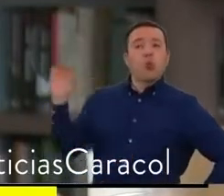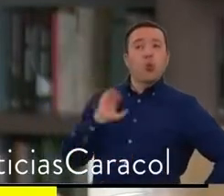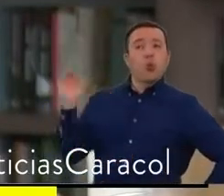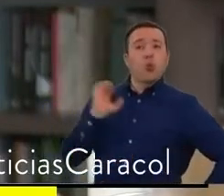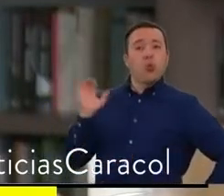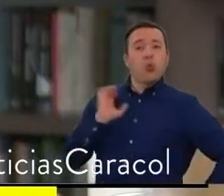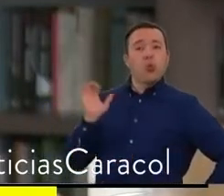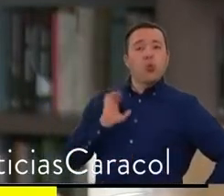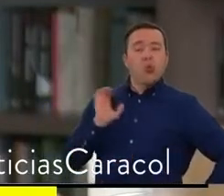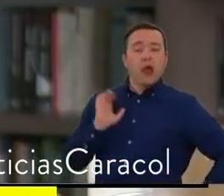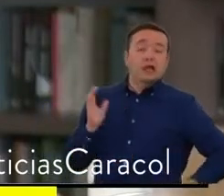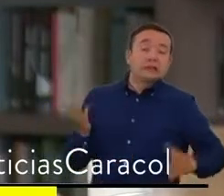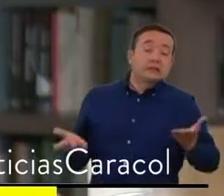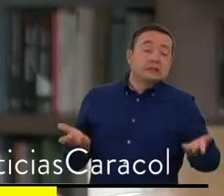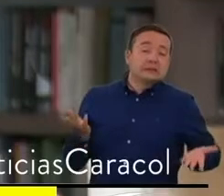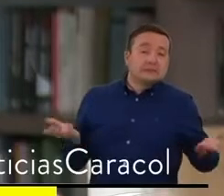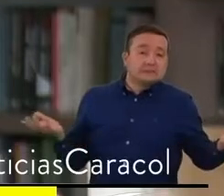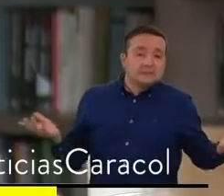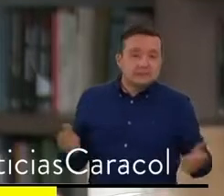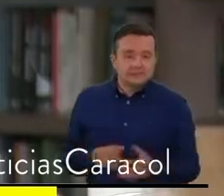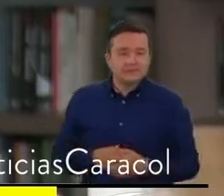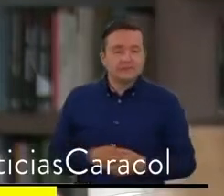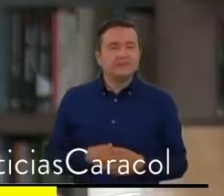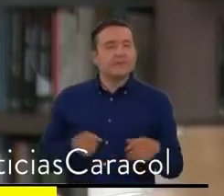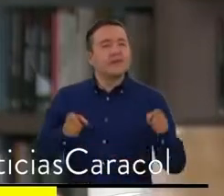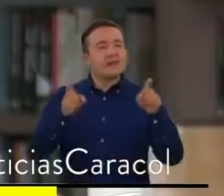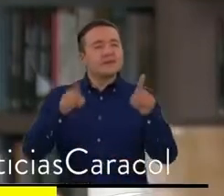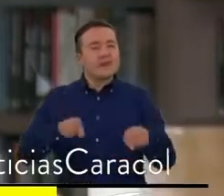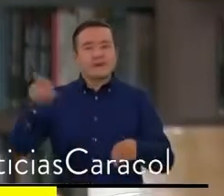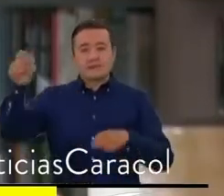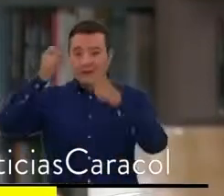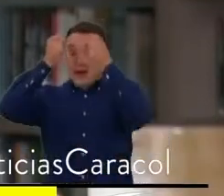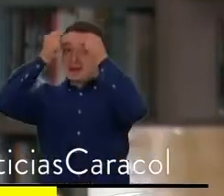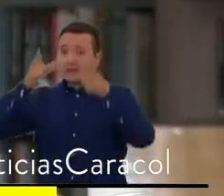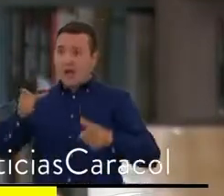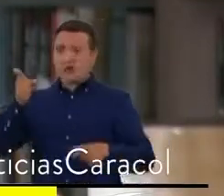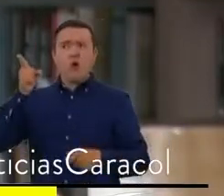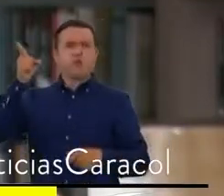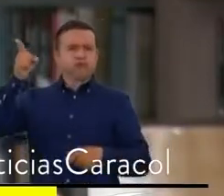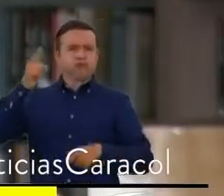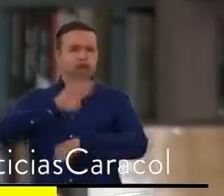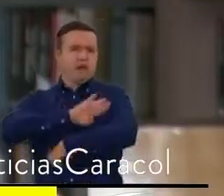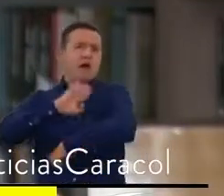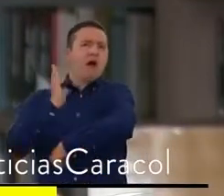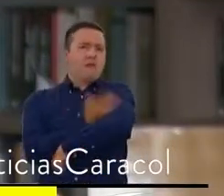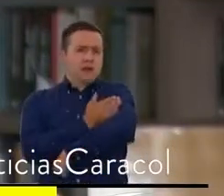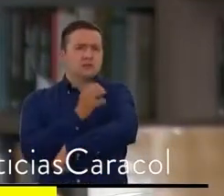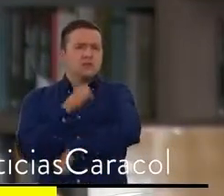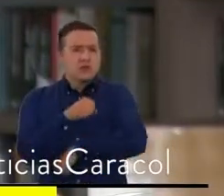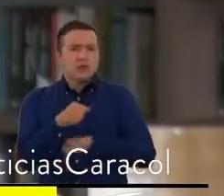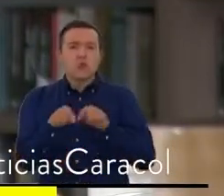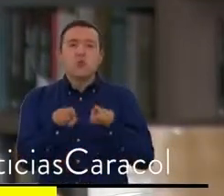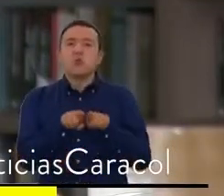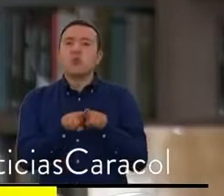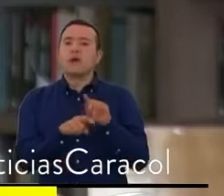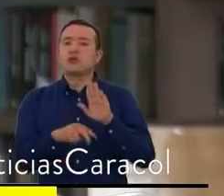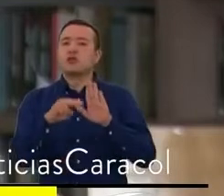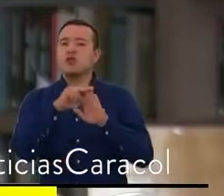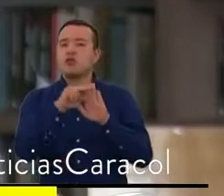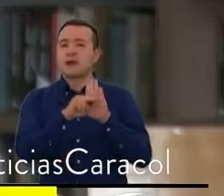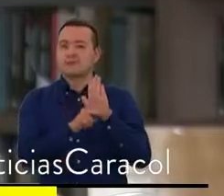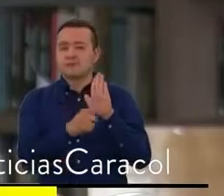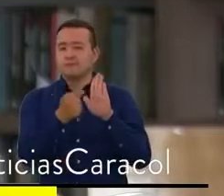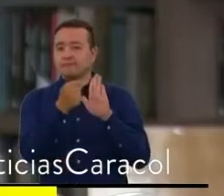surgir. Además de eso, pues el Estado tiene una gran capacidad reguladora que puede